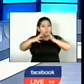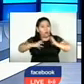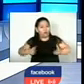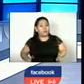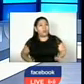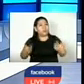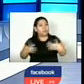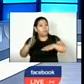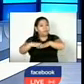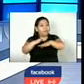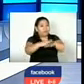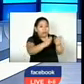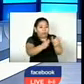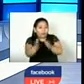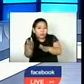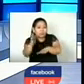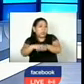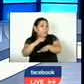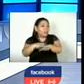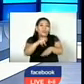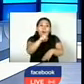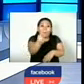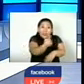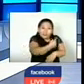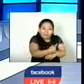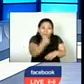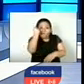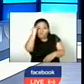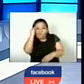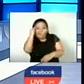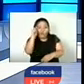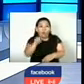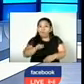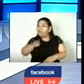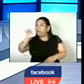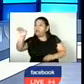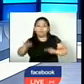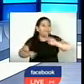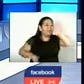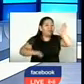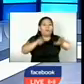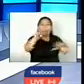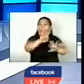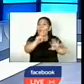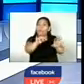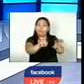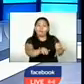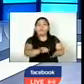su plan de advertencia de viajes pidiendo a los ciudadanos que reconsideren todos sus viajes al extranjero